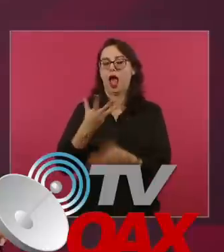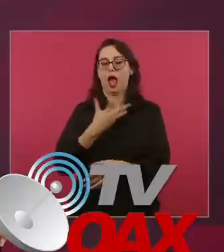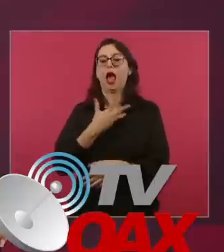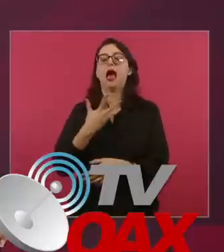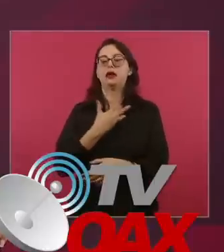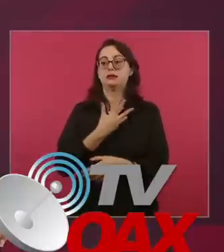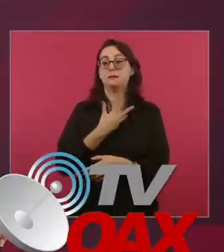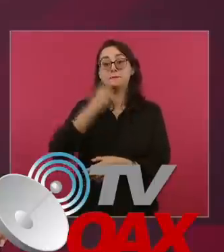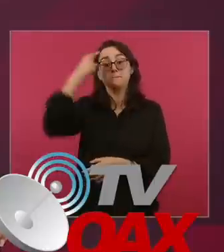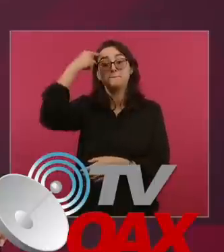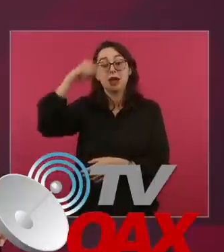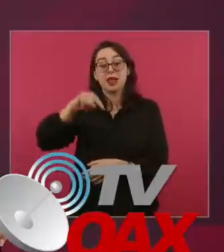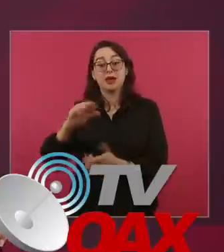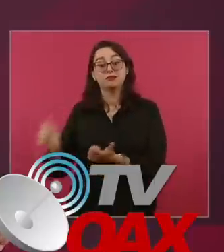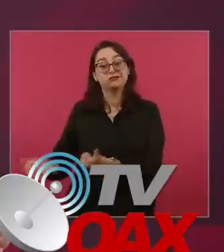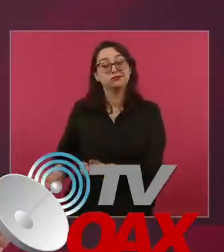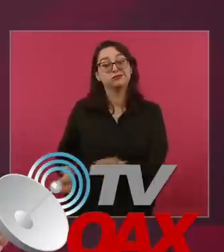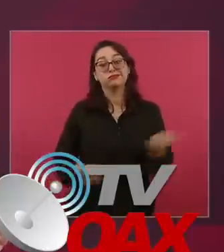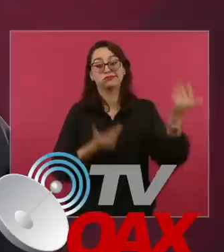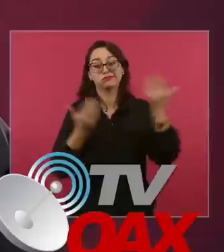pero no consumo,